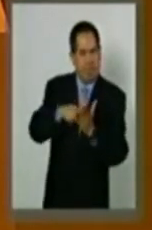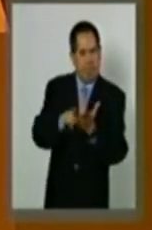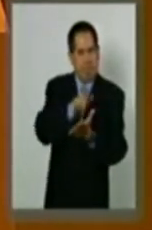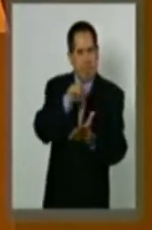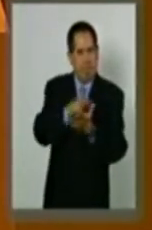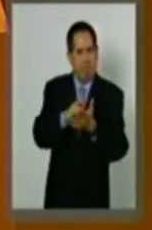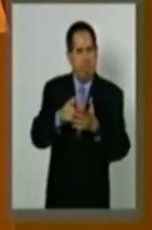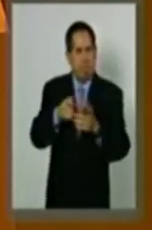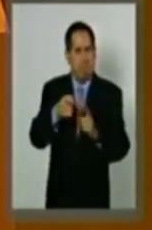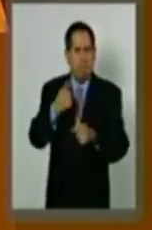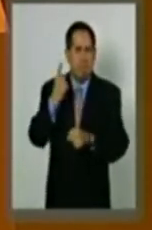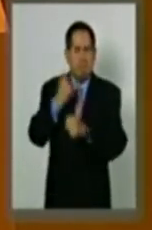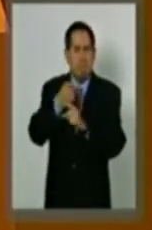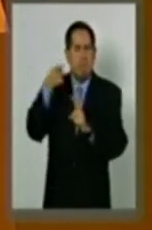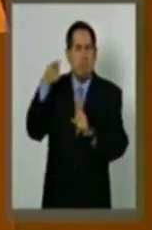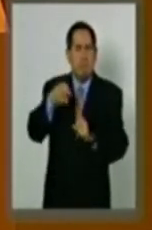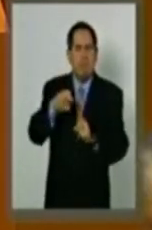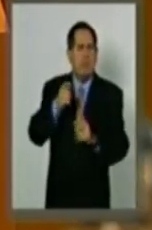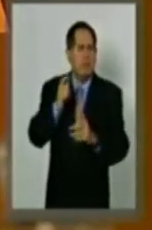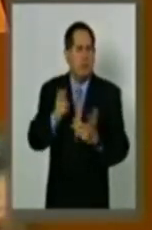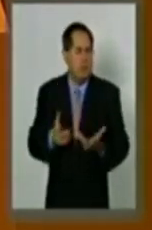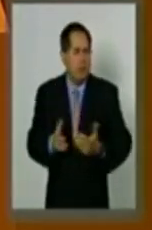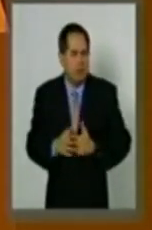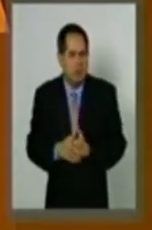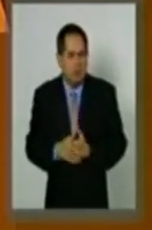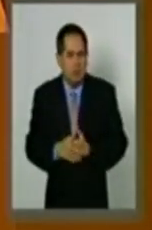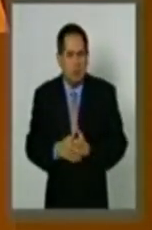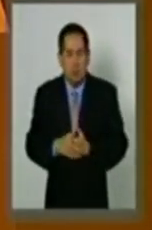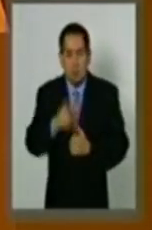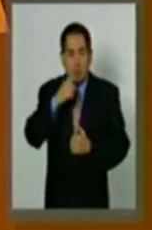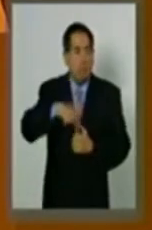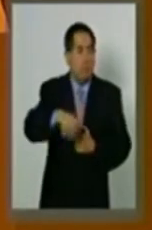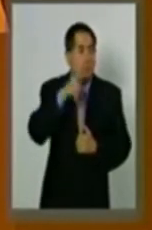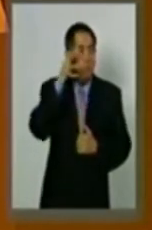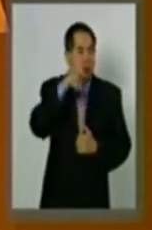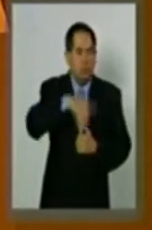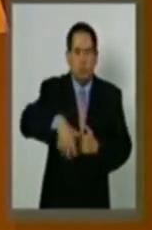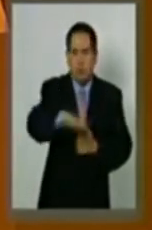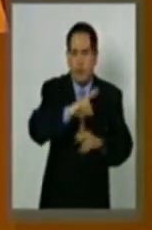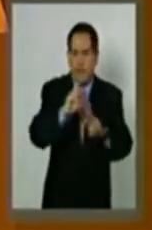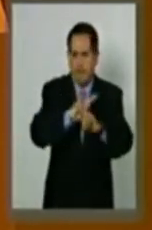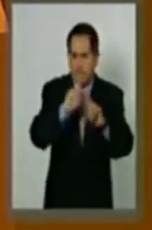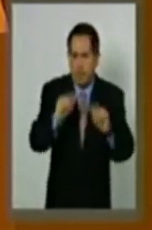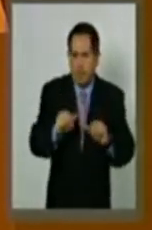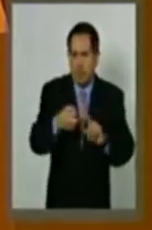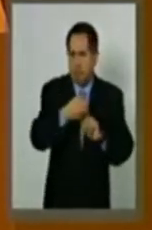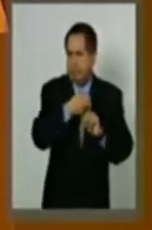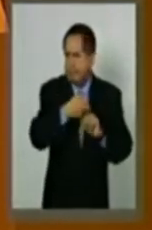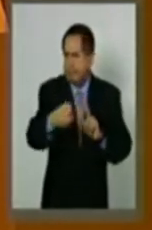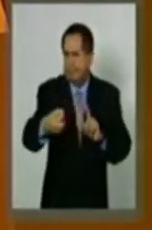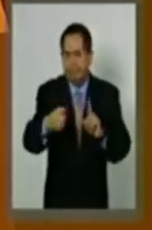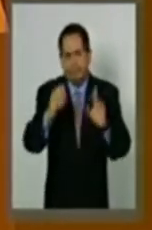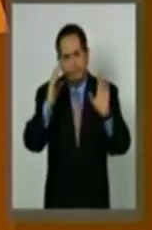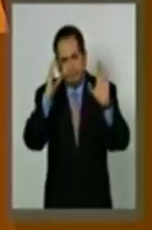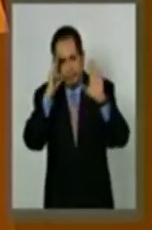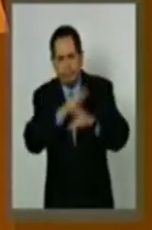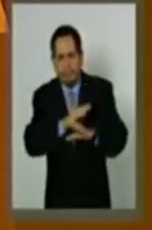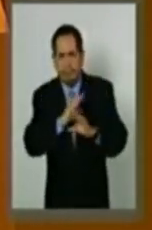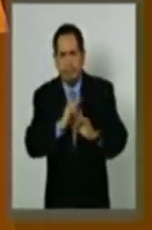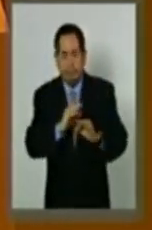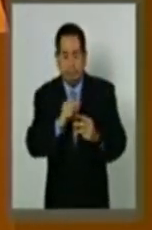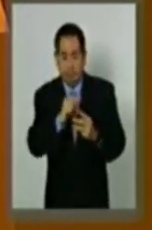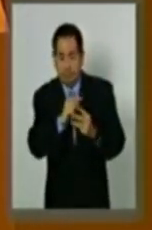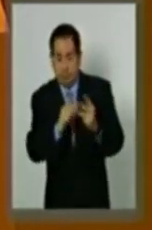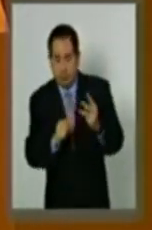es posible alcanzar escenarios de estabilidad, de paz y orden, elementos esenciales para